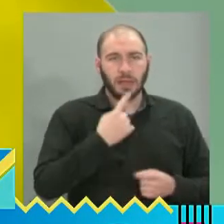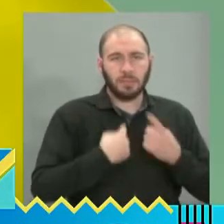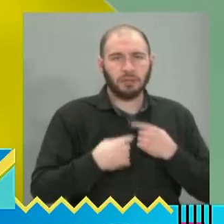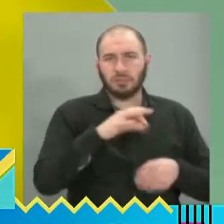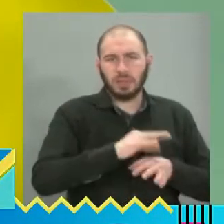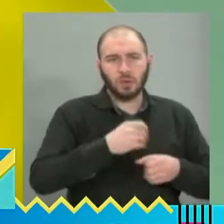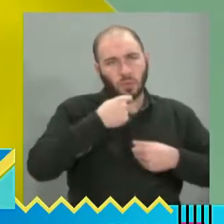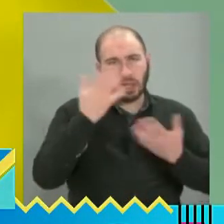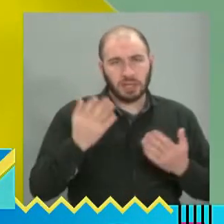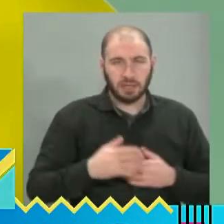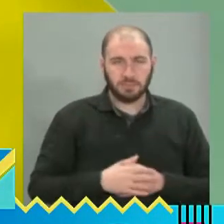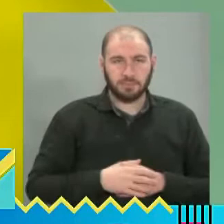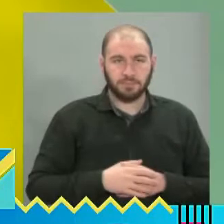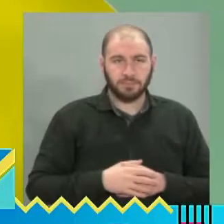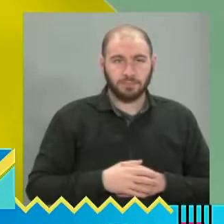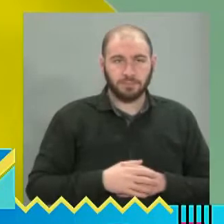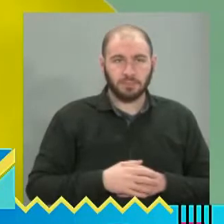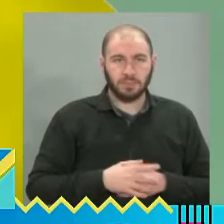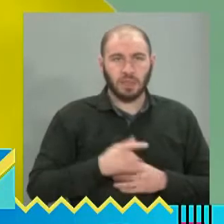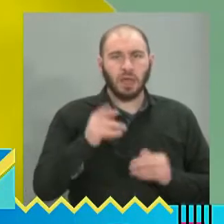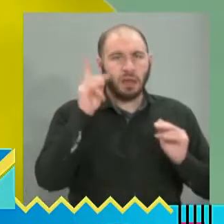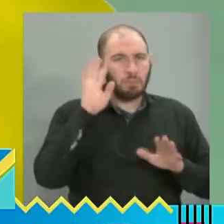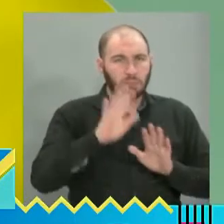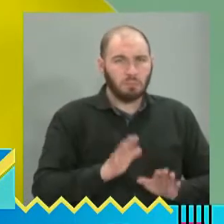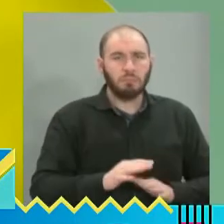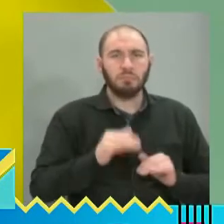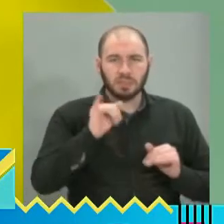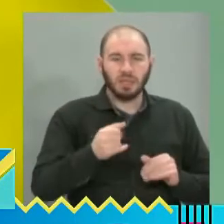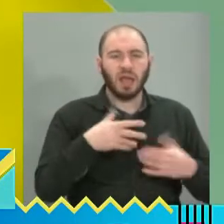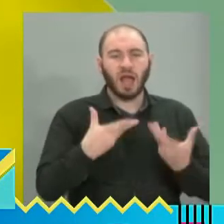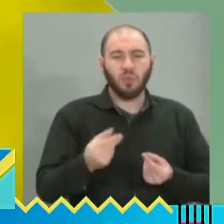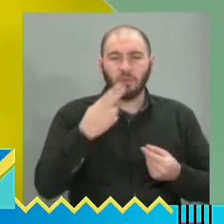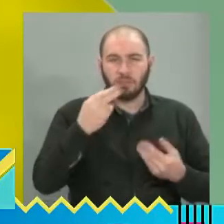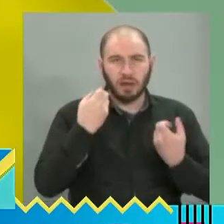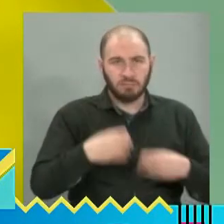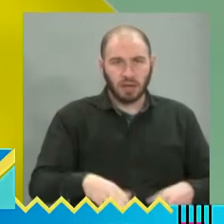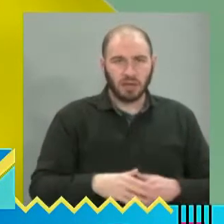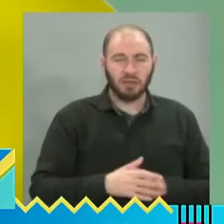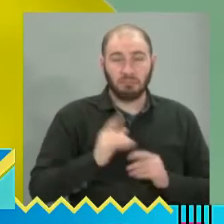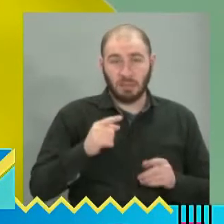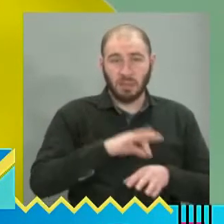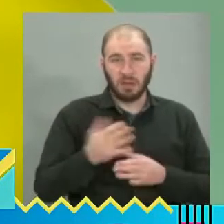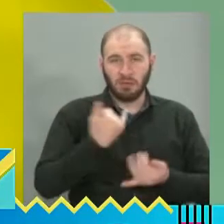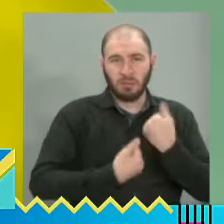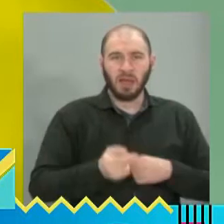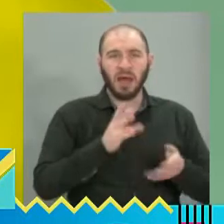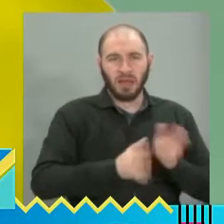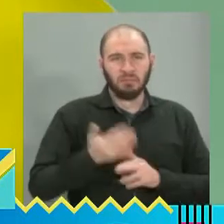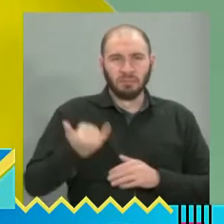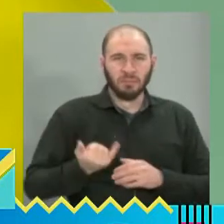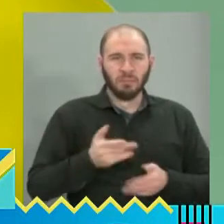cualquier médico que esté preparado para ayudarlo a dejar de fumar, ¿no? Como dijo el doctor, existen